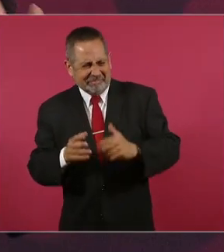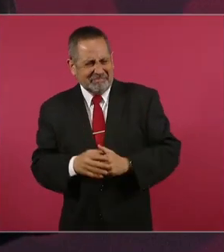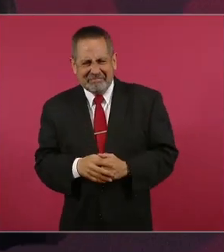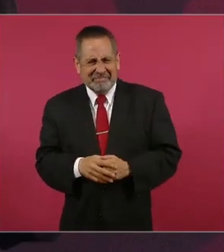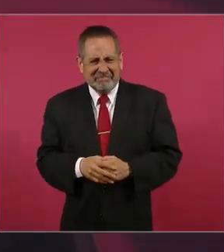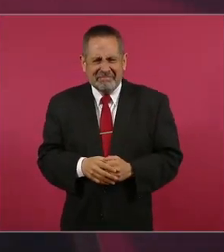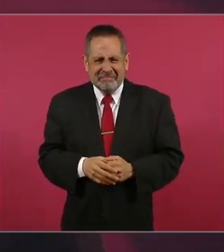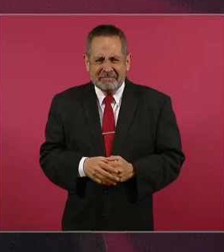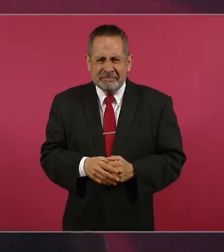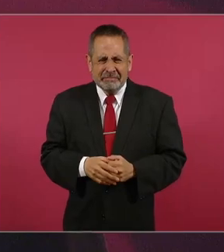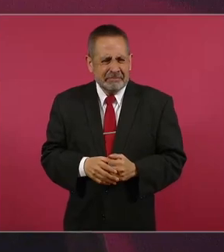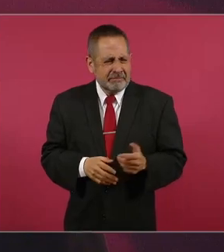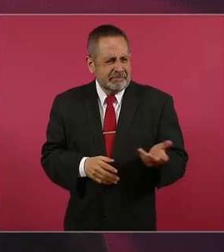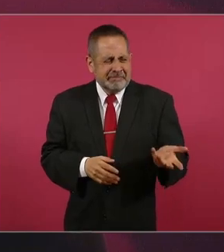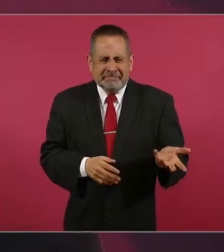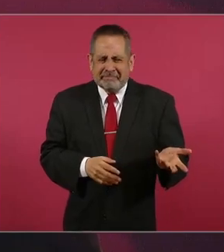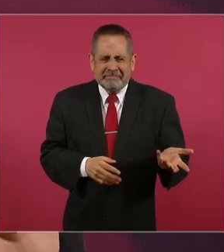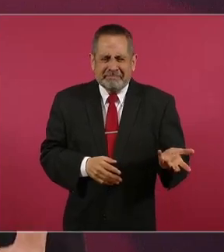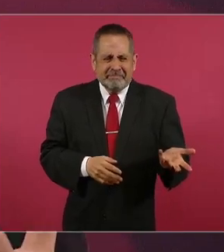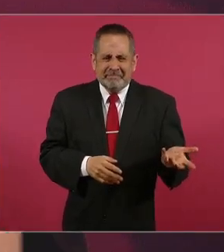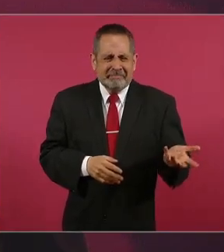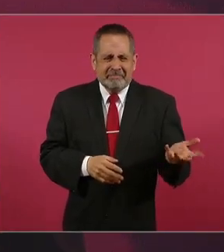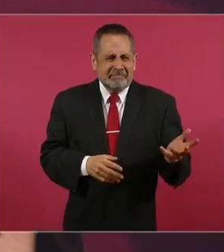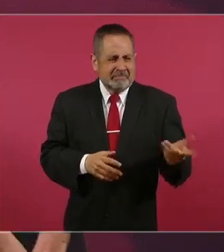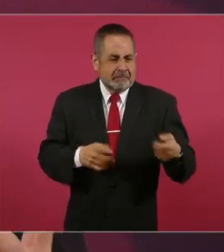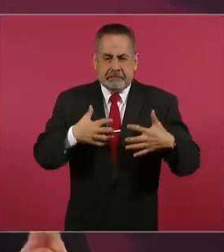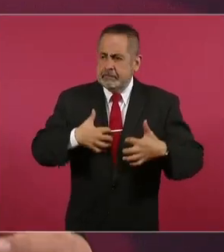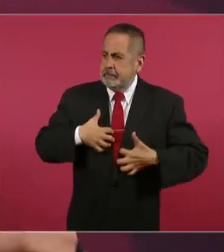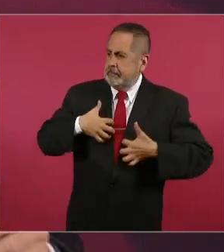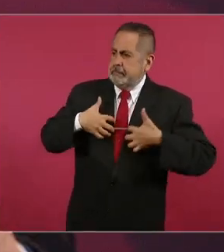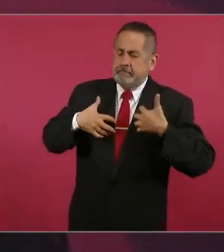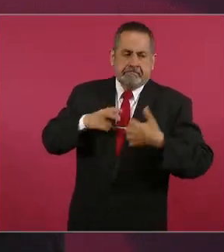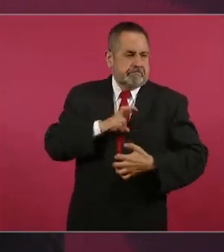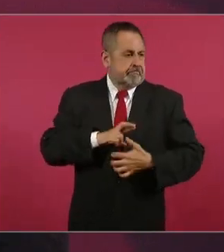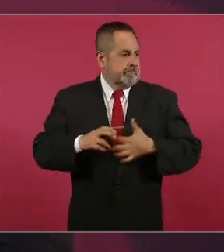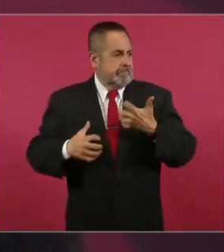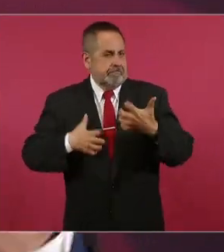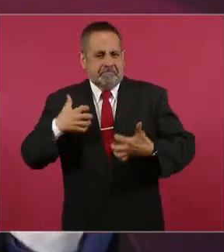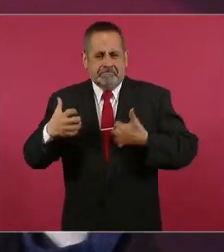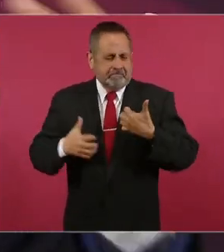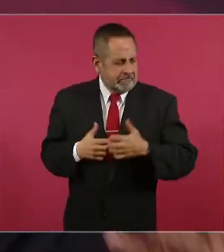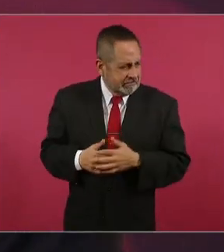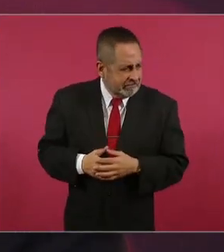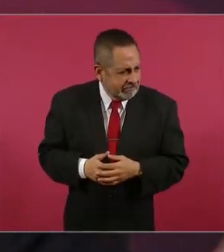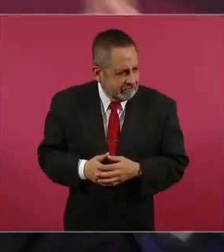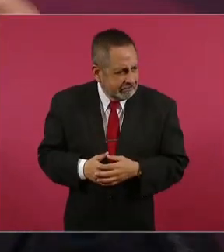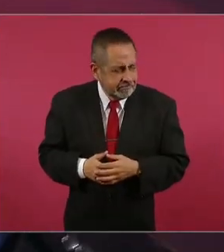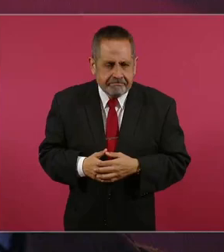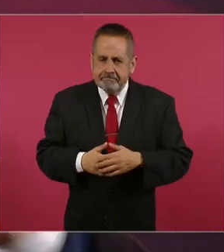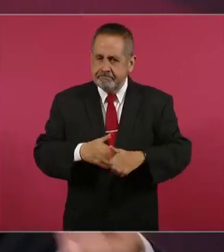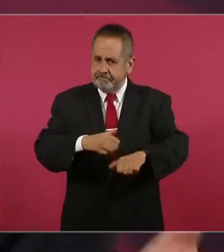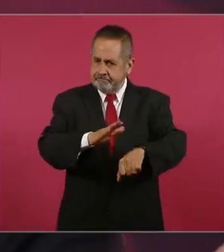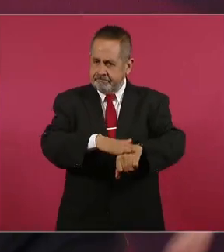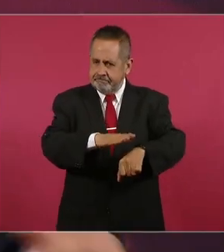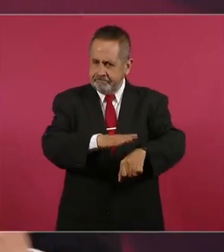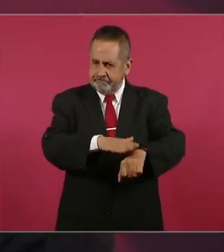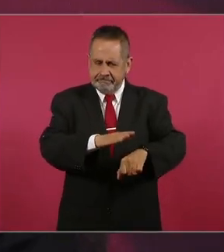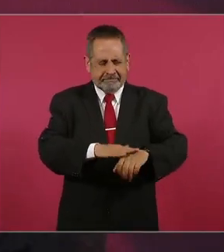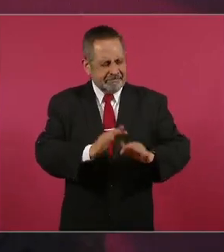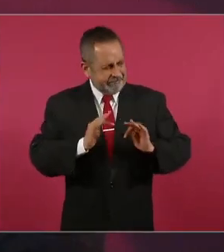Es una situación de mucho enojo, de desesperación. Entonces, es un llamado para que se